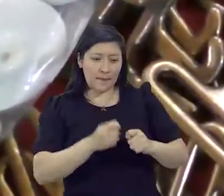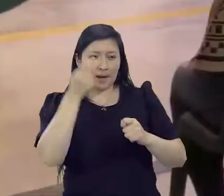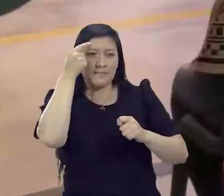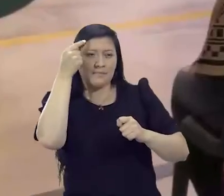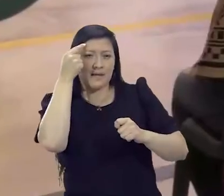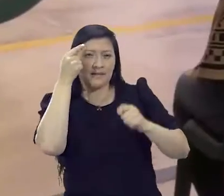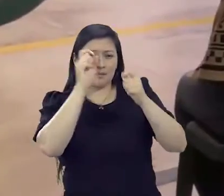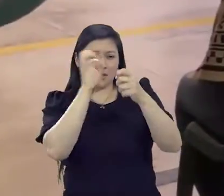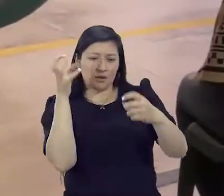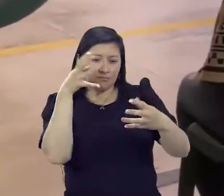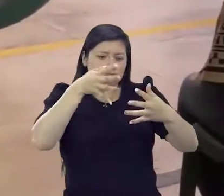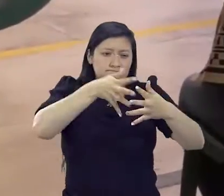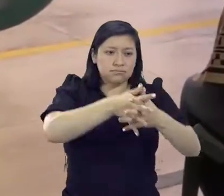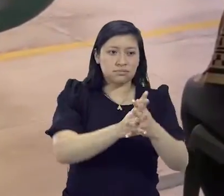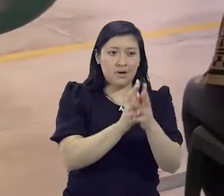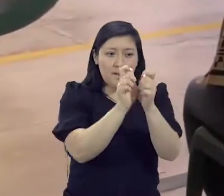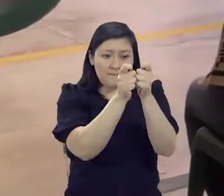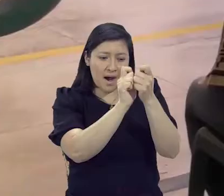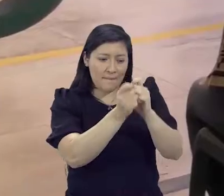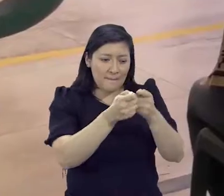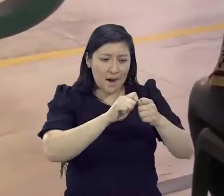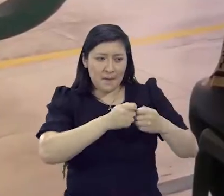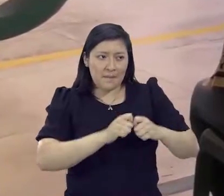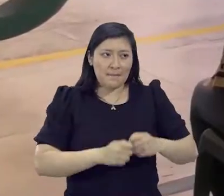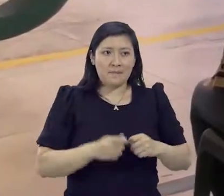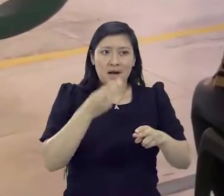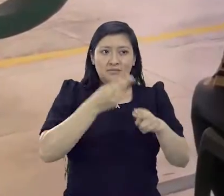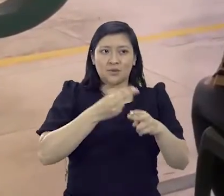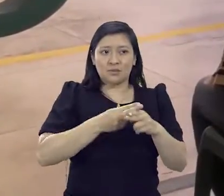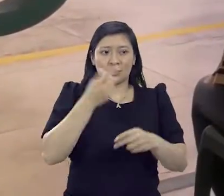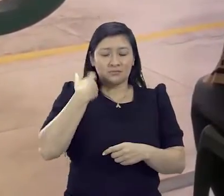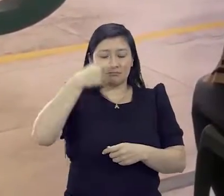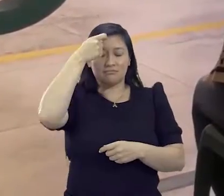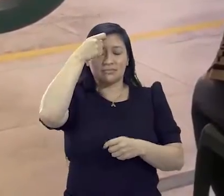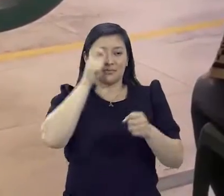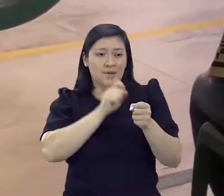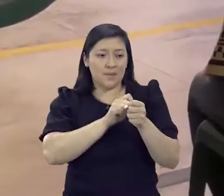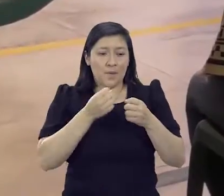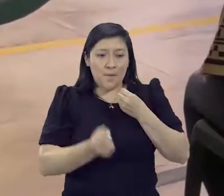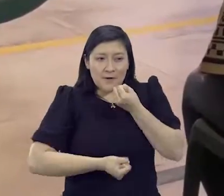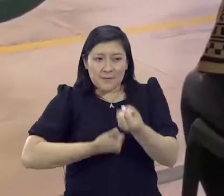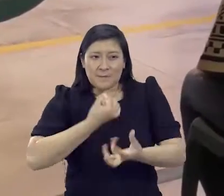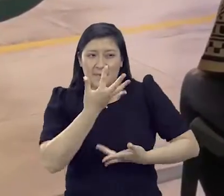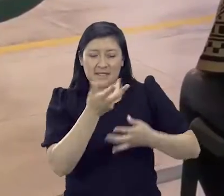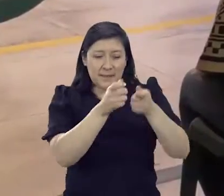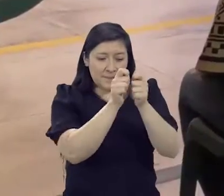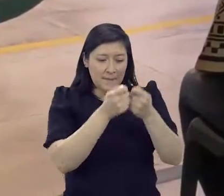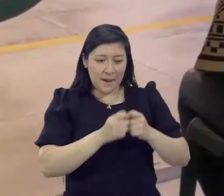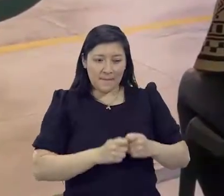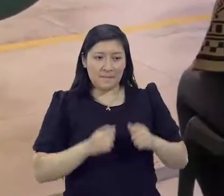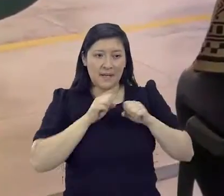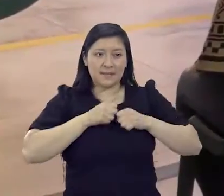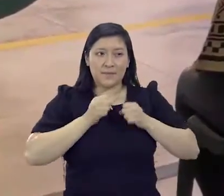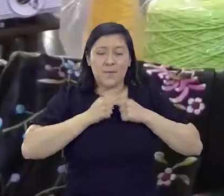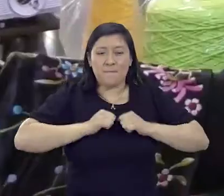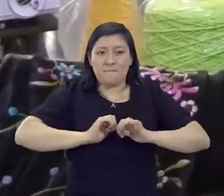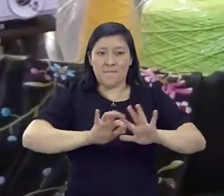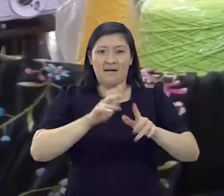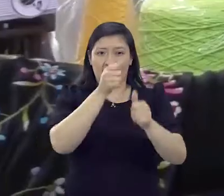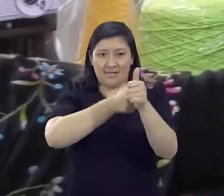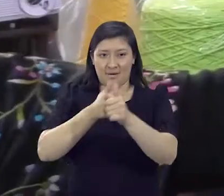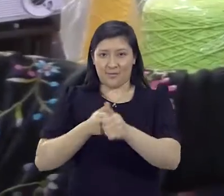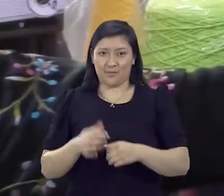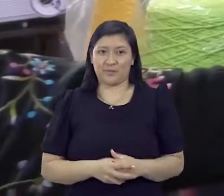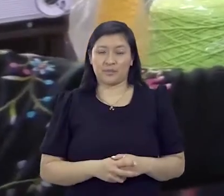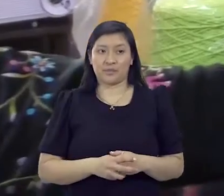través de ese pensamiento de esa imaginación lo tienen en la mente pues lo plasman en el tejido no este